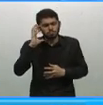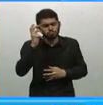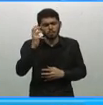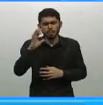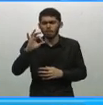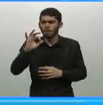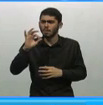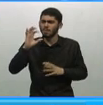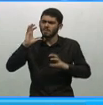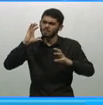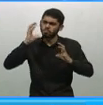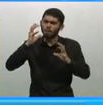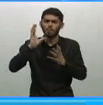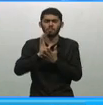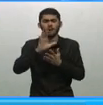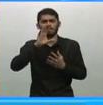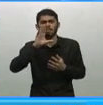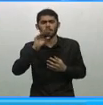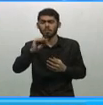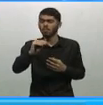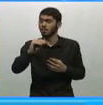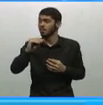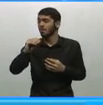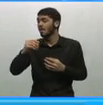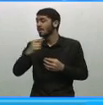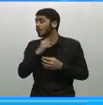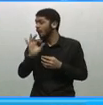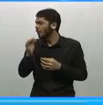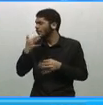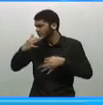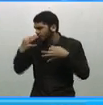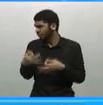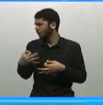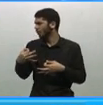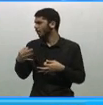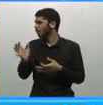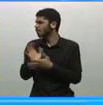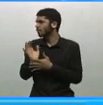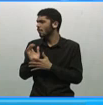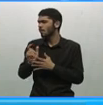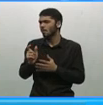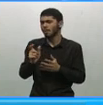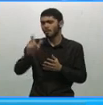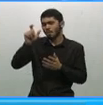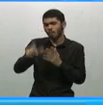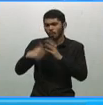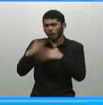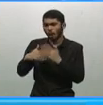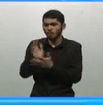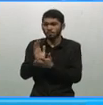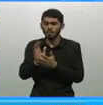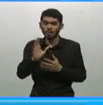pasas de mambo con la protesta Quiero saber si esto fue efectivamente así Si sentís que sos de esa clase de deportistas a los que por ahí una